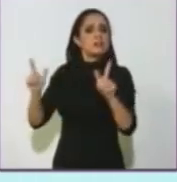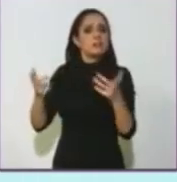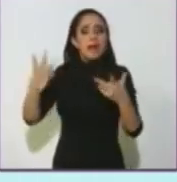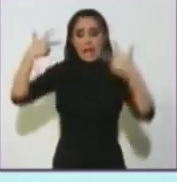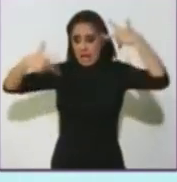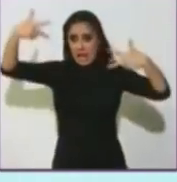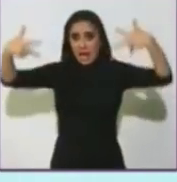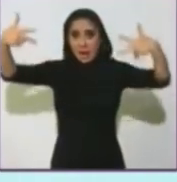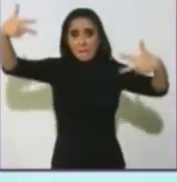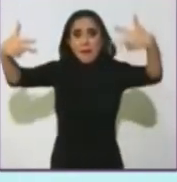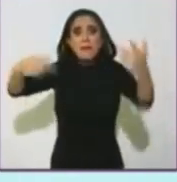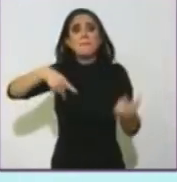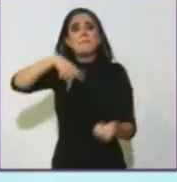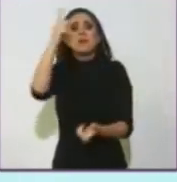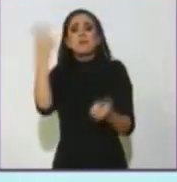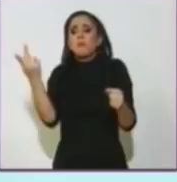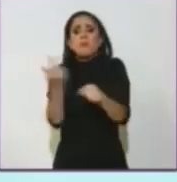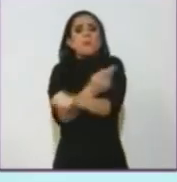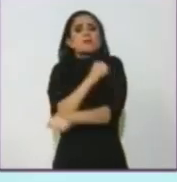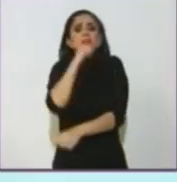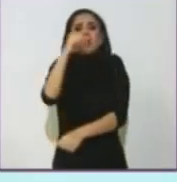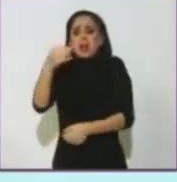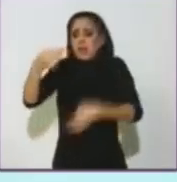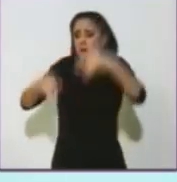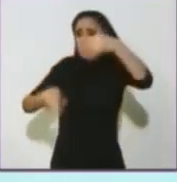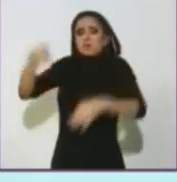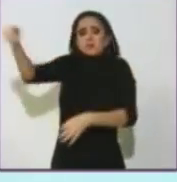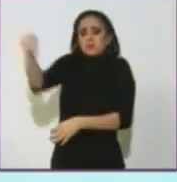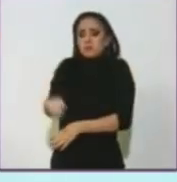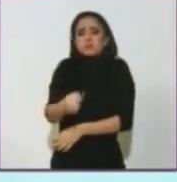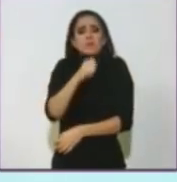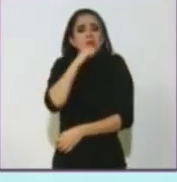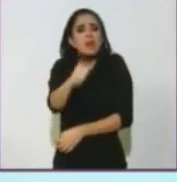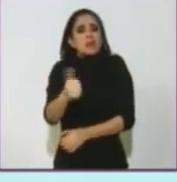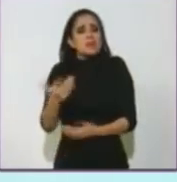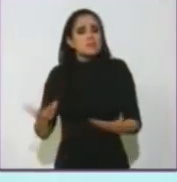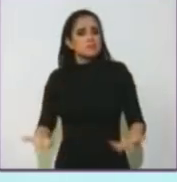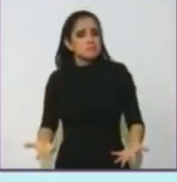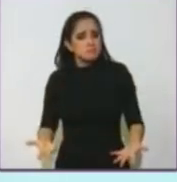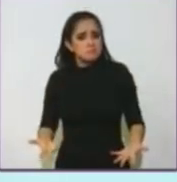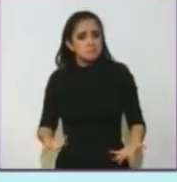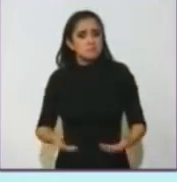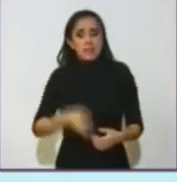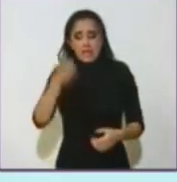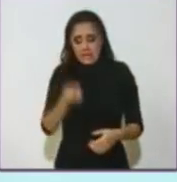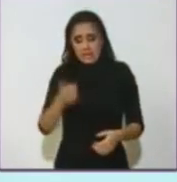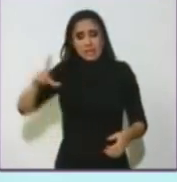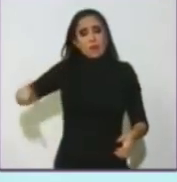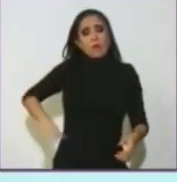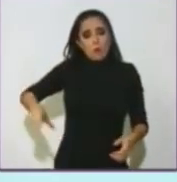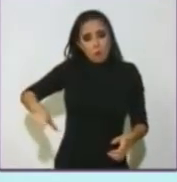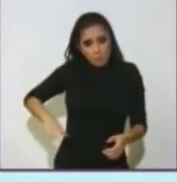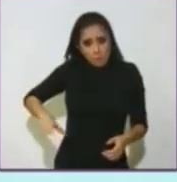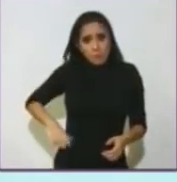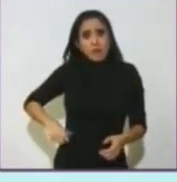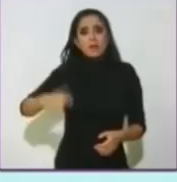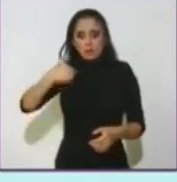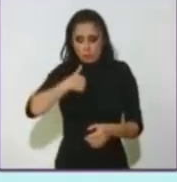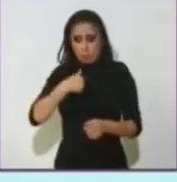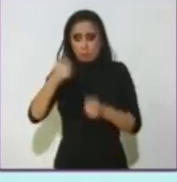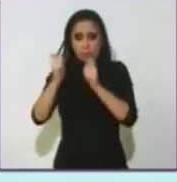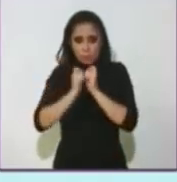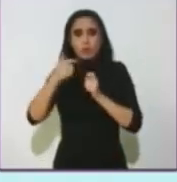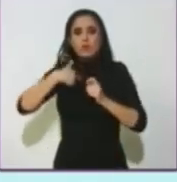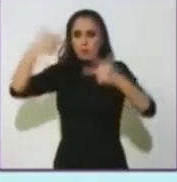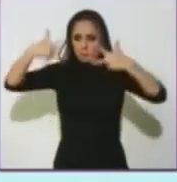no suceden no sucede nada en los procesos judiciales en este gobierno no solamente vamos a tener más cámaras